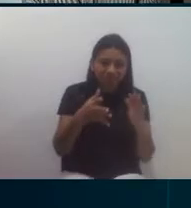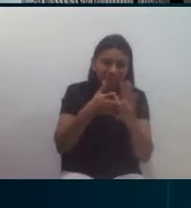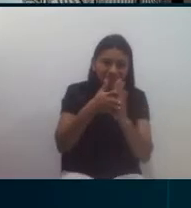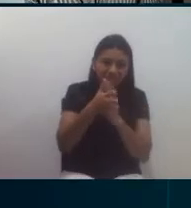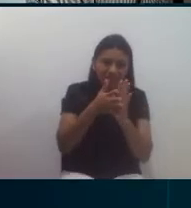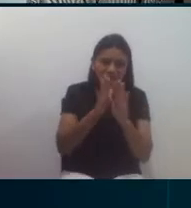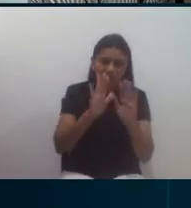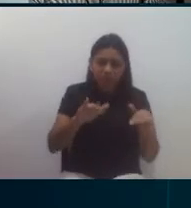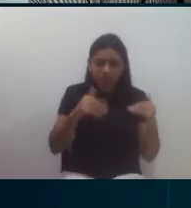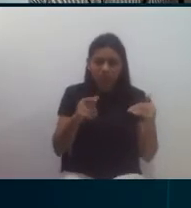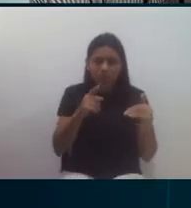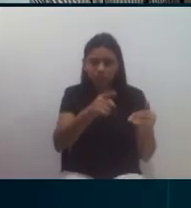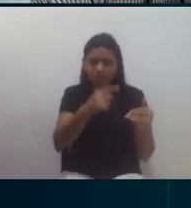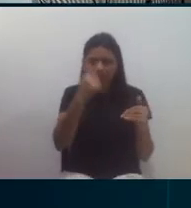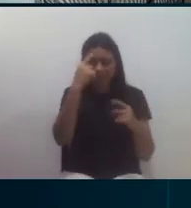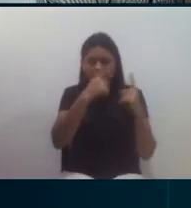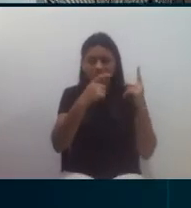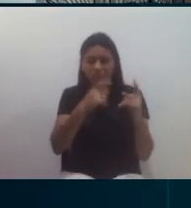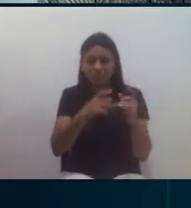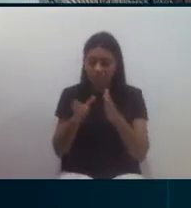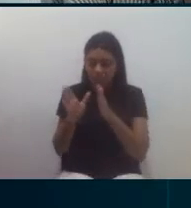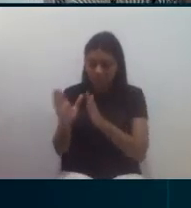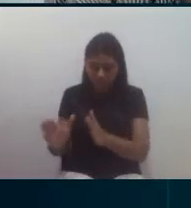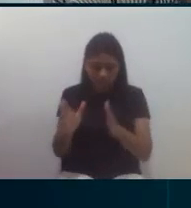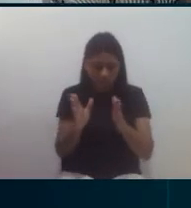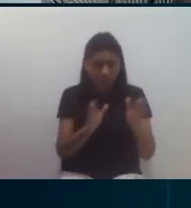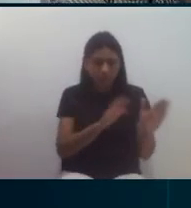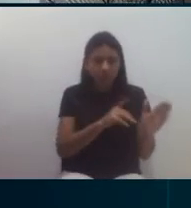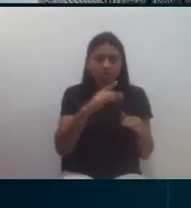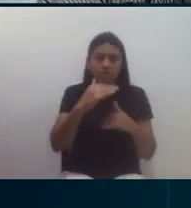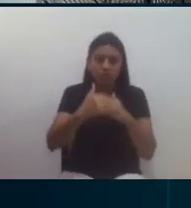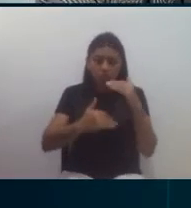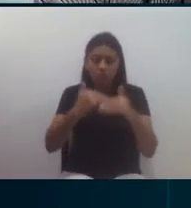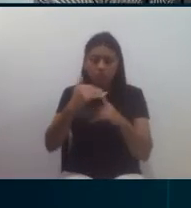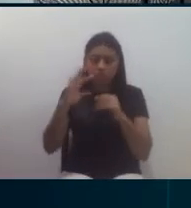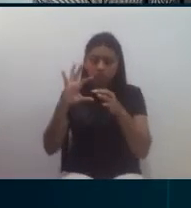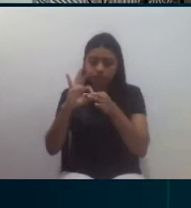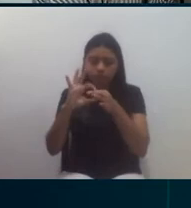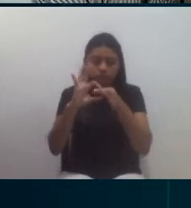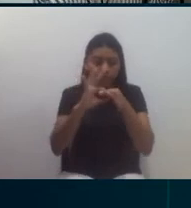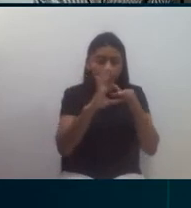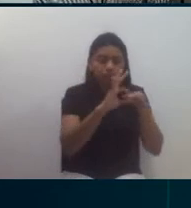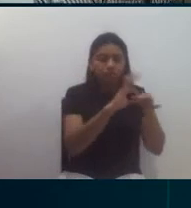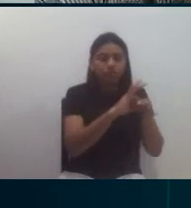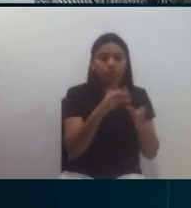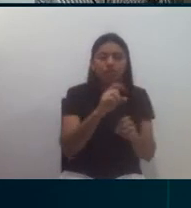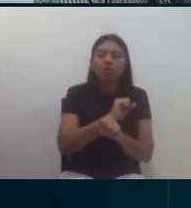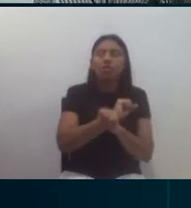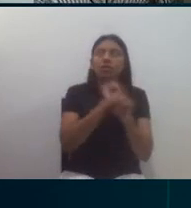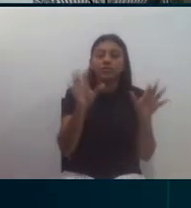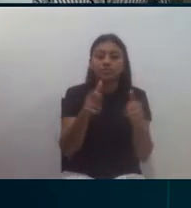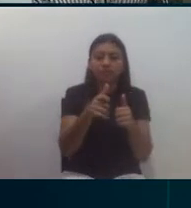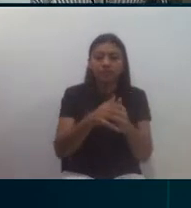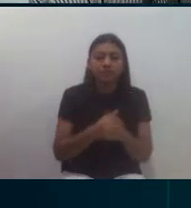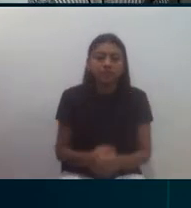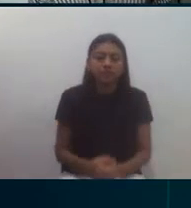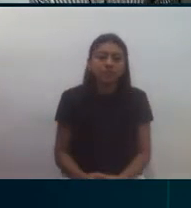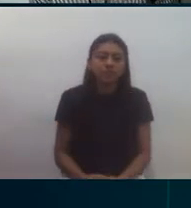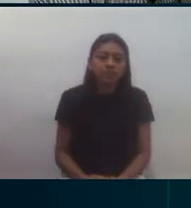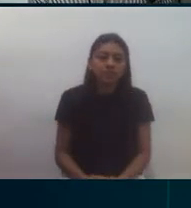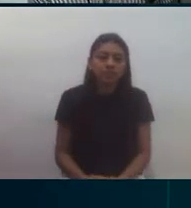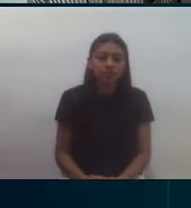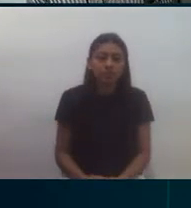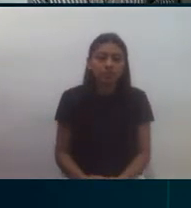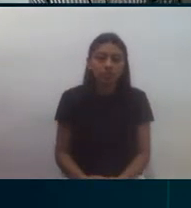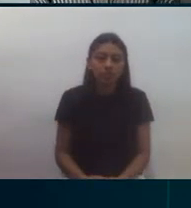una transesterificación con solvente, ya que nos deja una mayor viabilidad energética. Además,